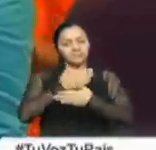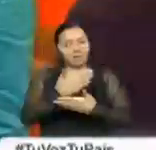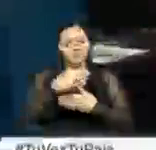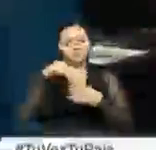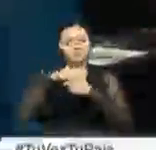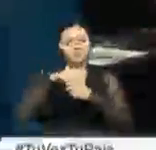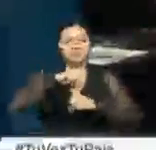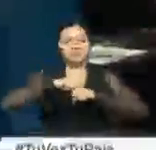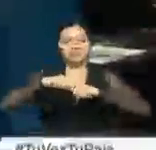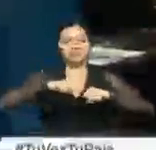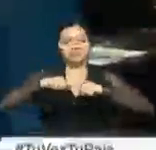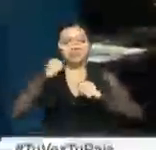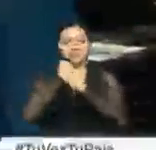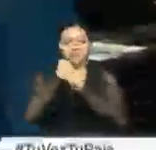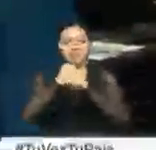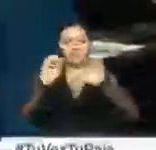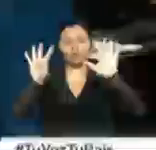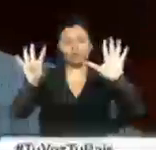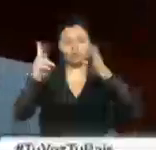en 9 ejes.